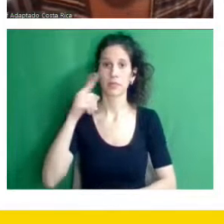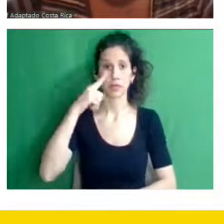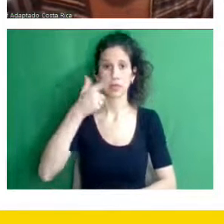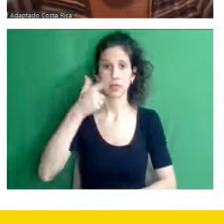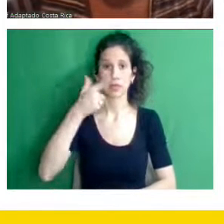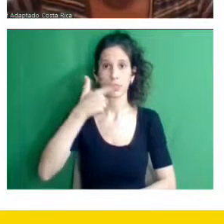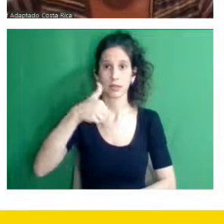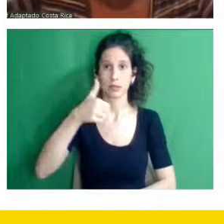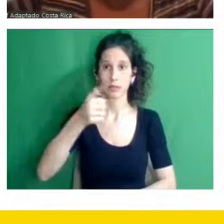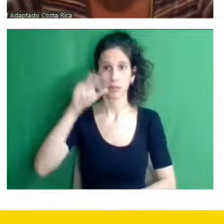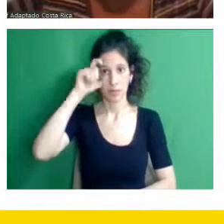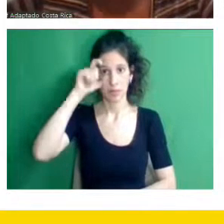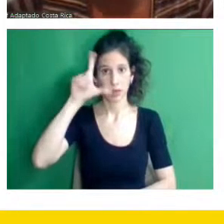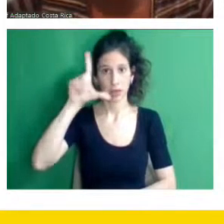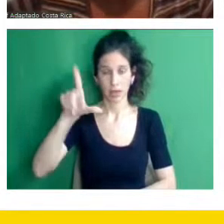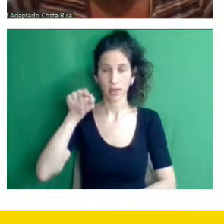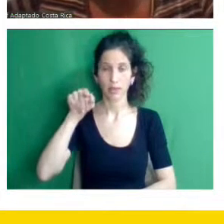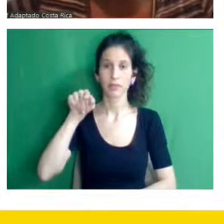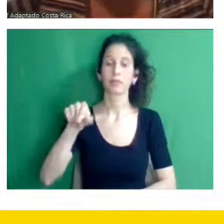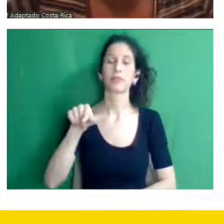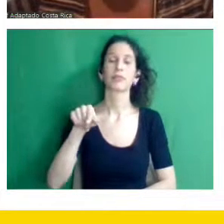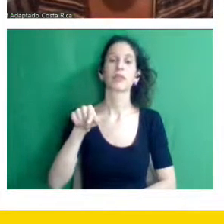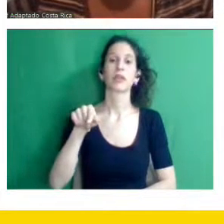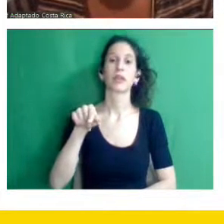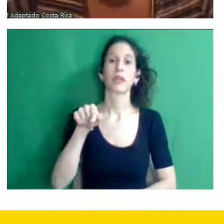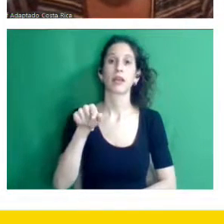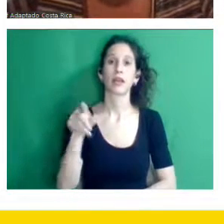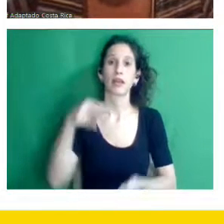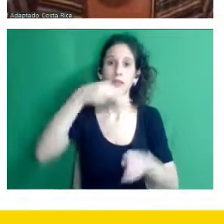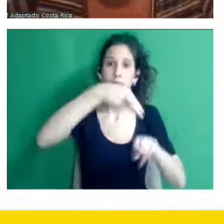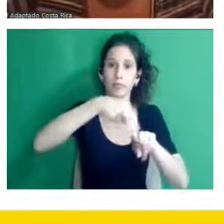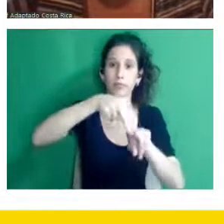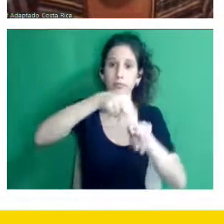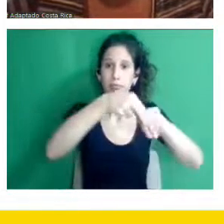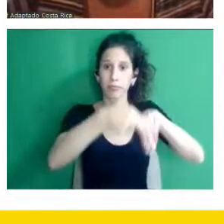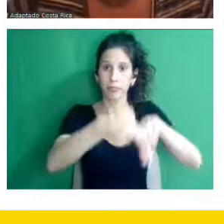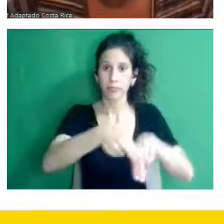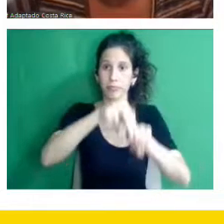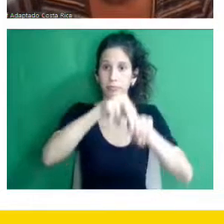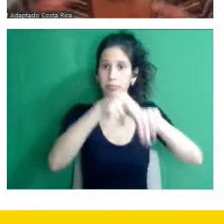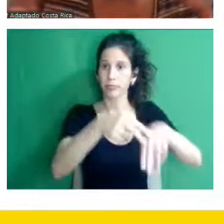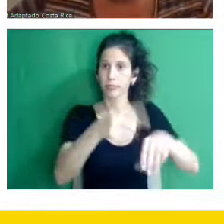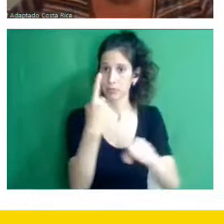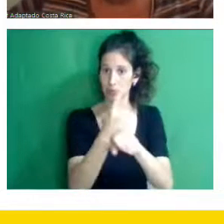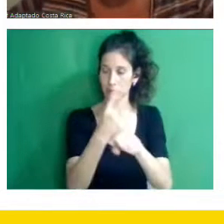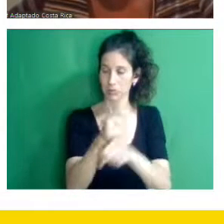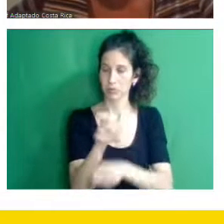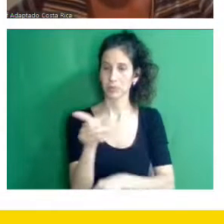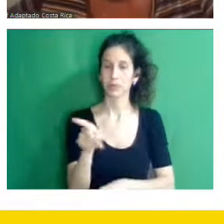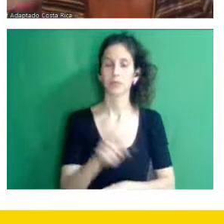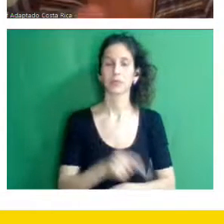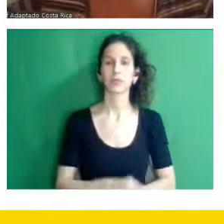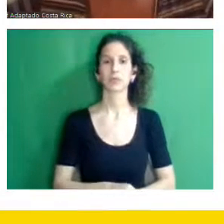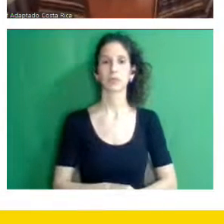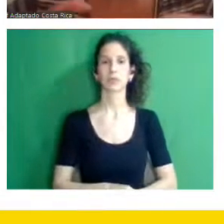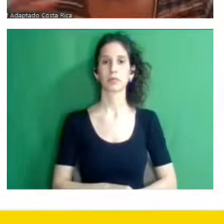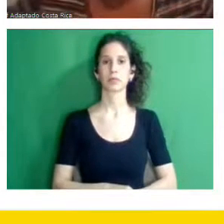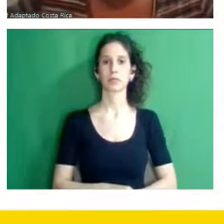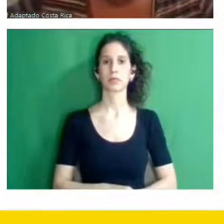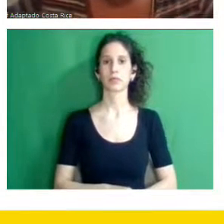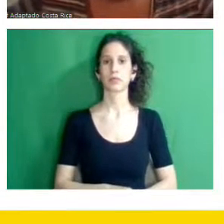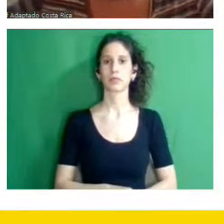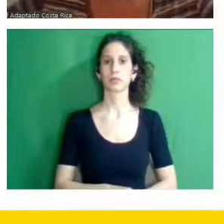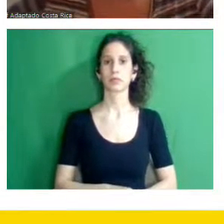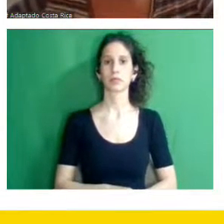Corrales, que fue el primer entrenador de la selección. Y en ese momento, Ismael, en el simposio, junto